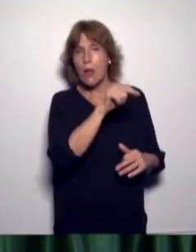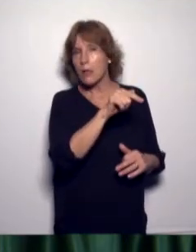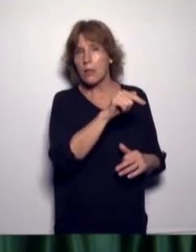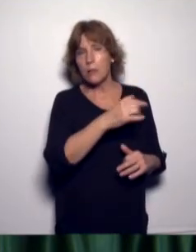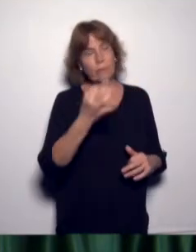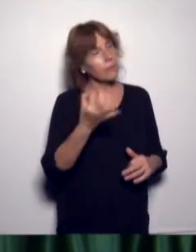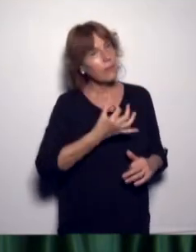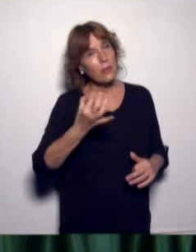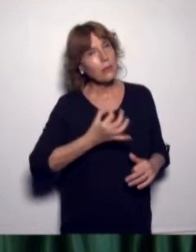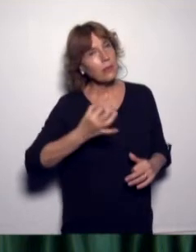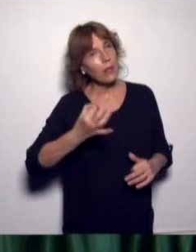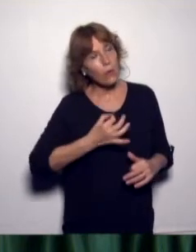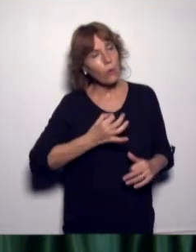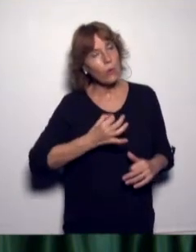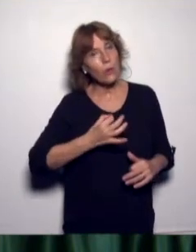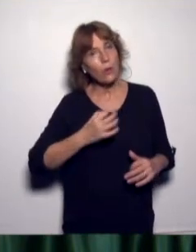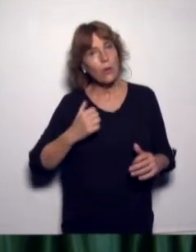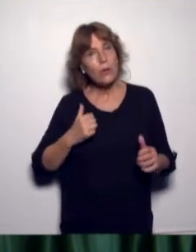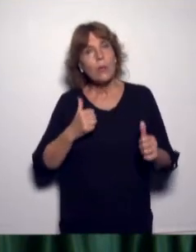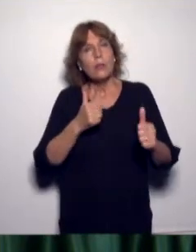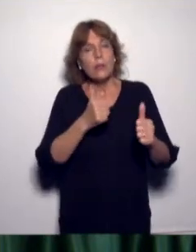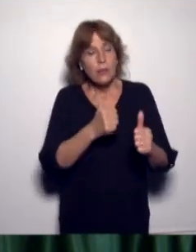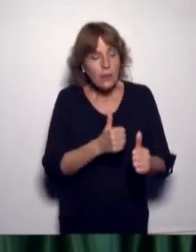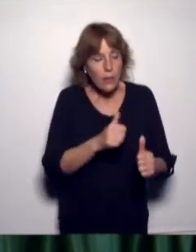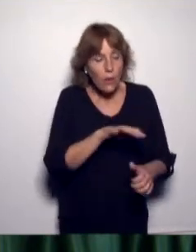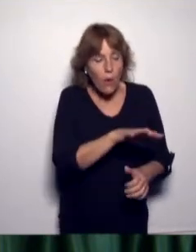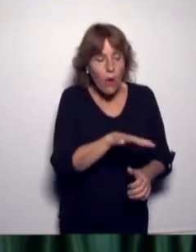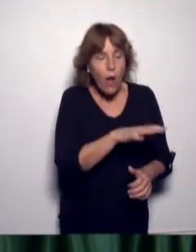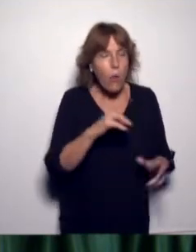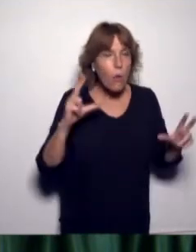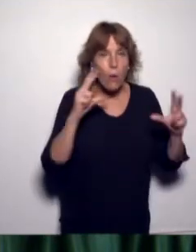seguramente se habrá acercado al desierto.